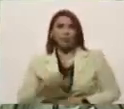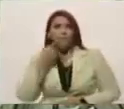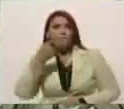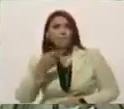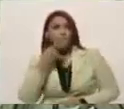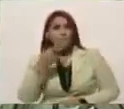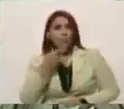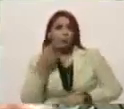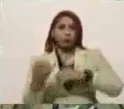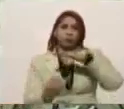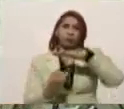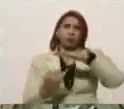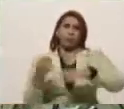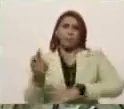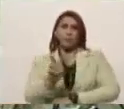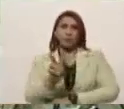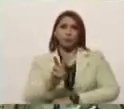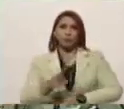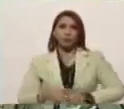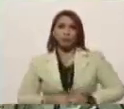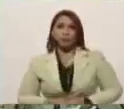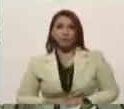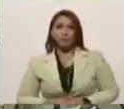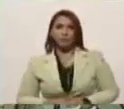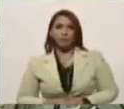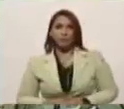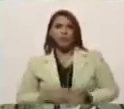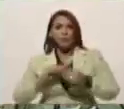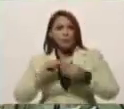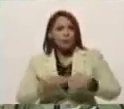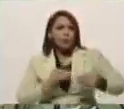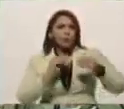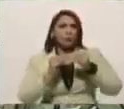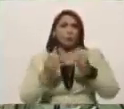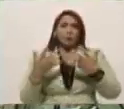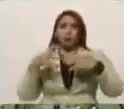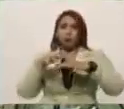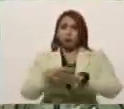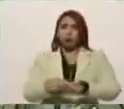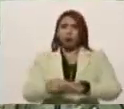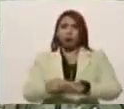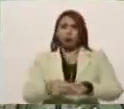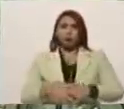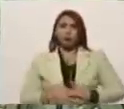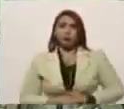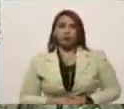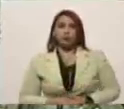política institucional de Venezuela. Una recuperación integral.